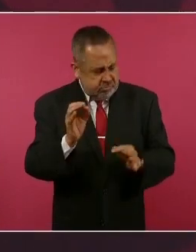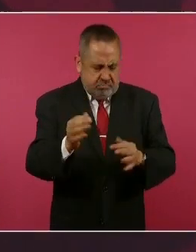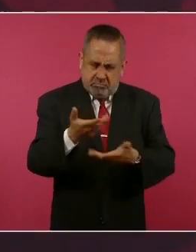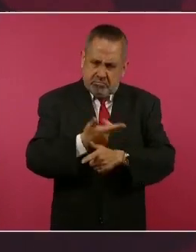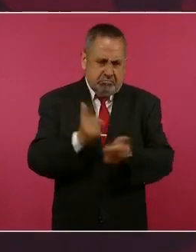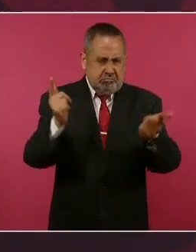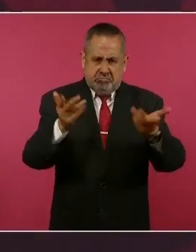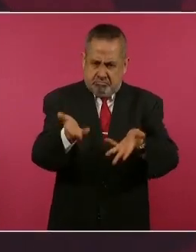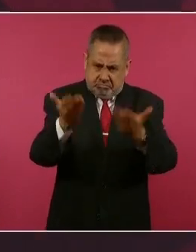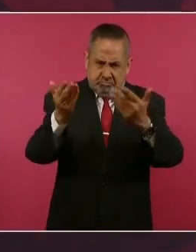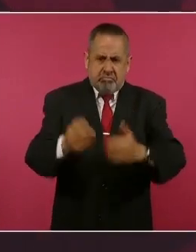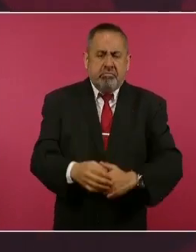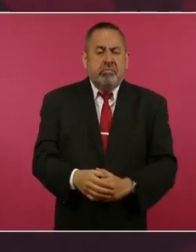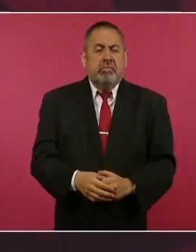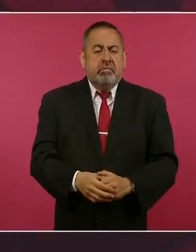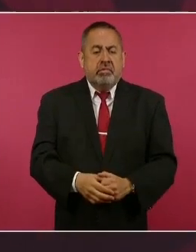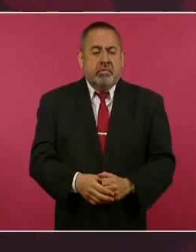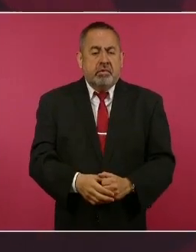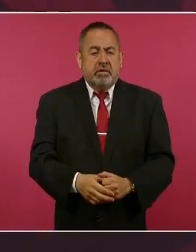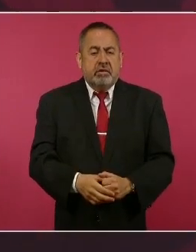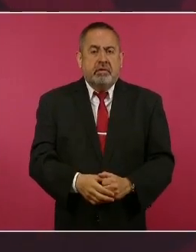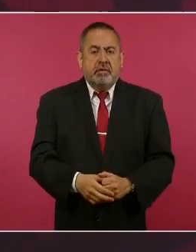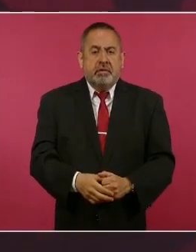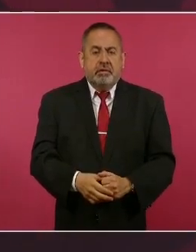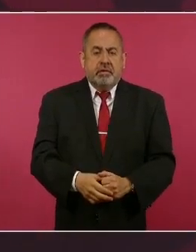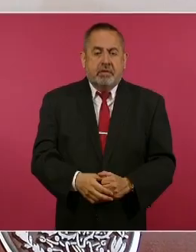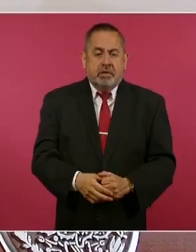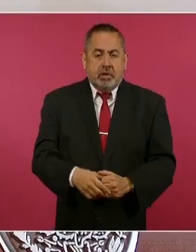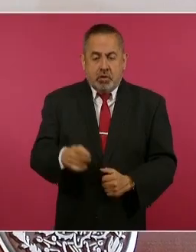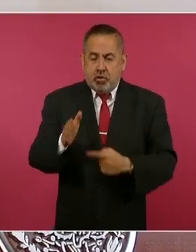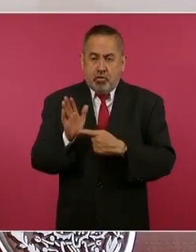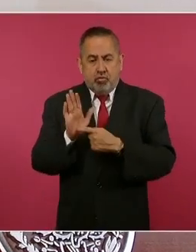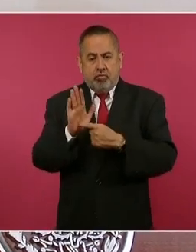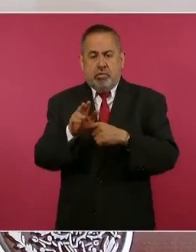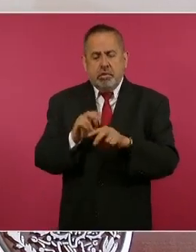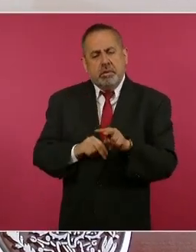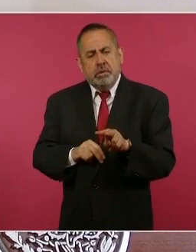y la impresión que causas,